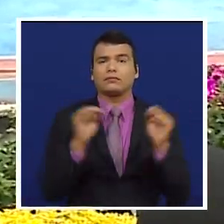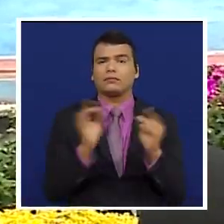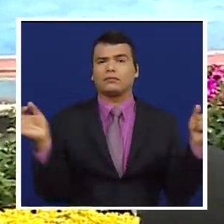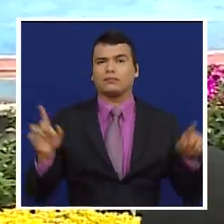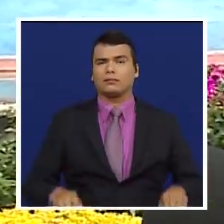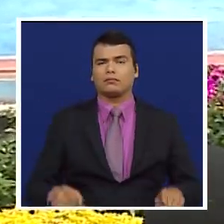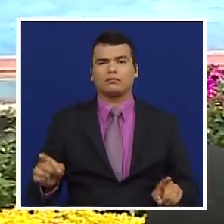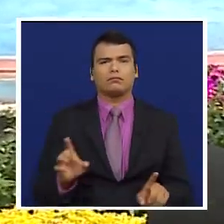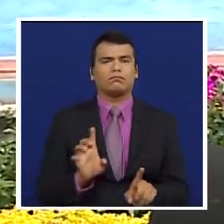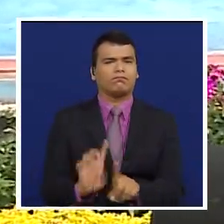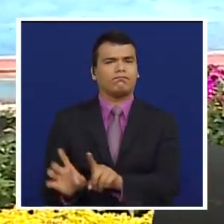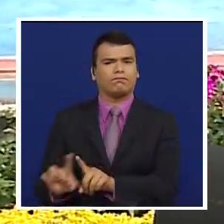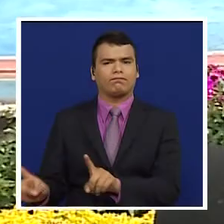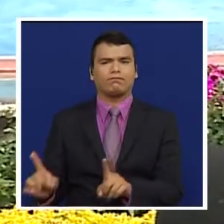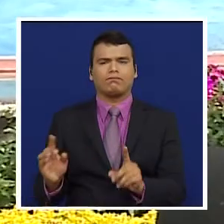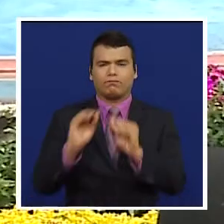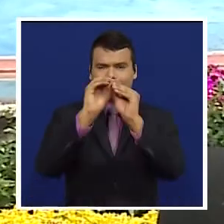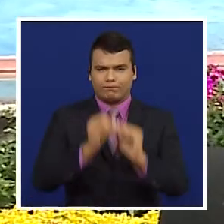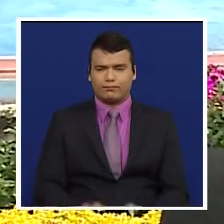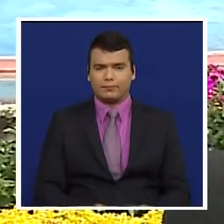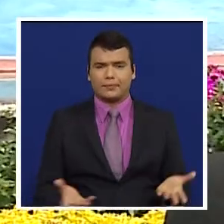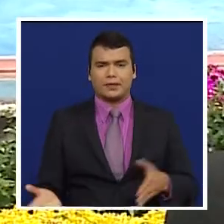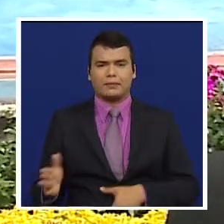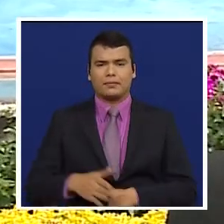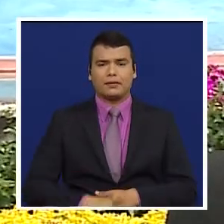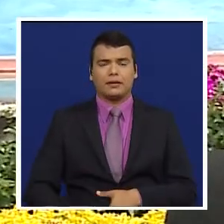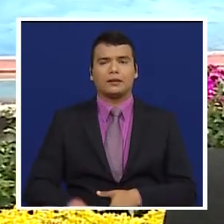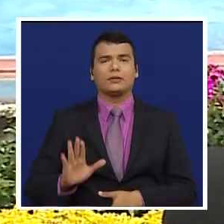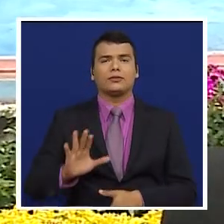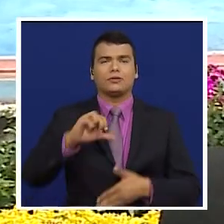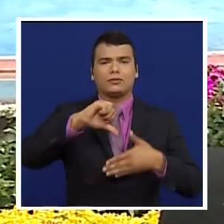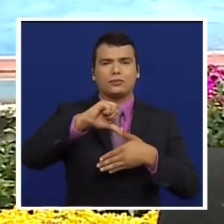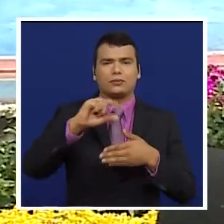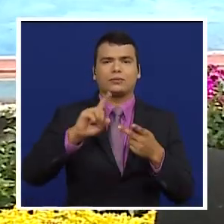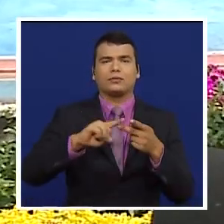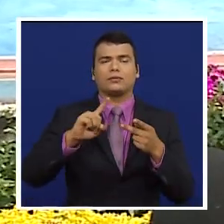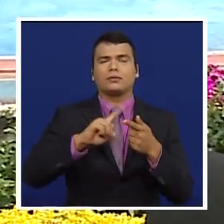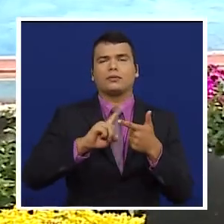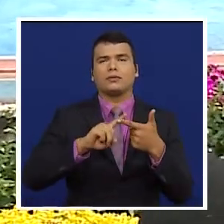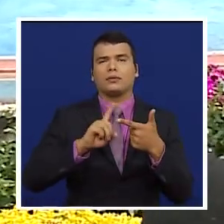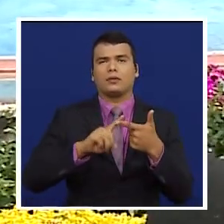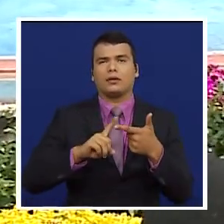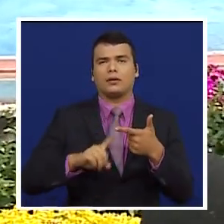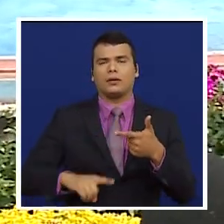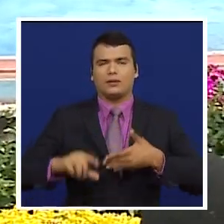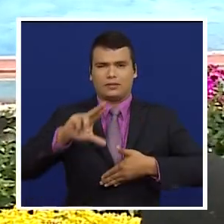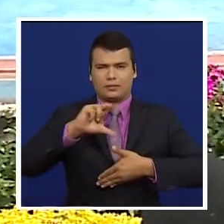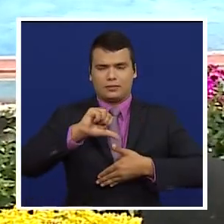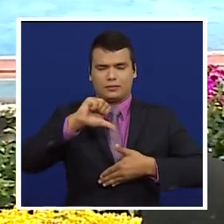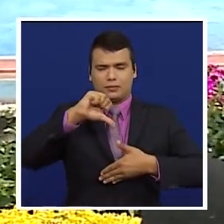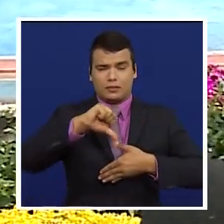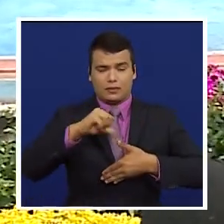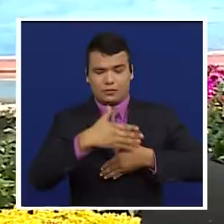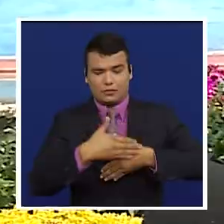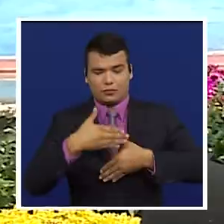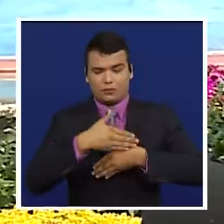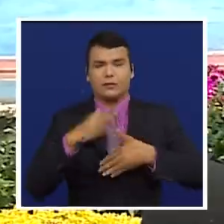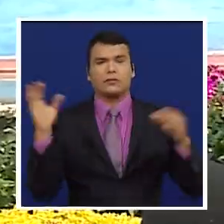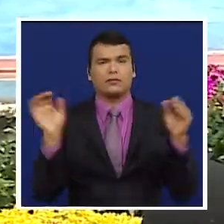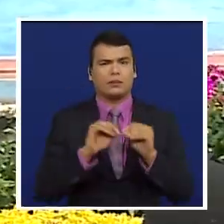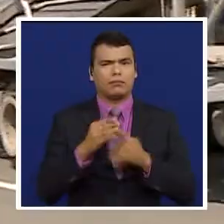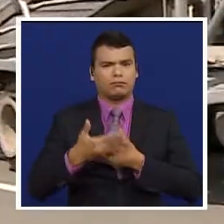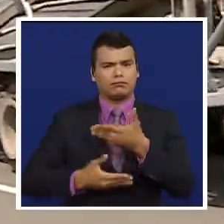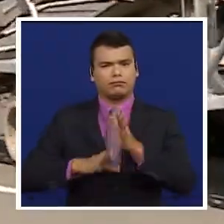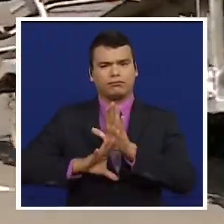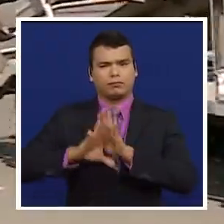de producción pañalera de Sudamérica, del norte de Sudamérica, y hemos logrado avances muy importantes en